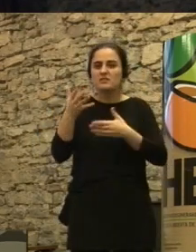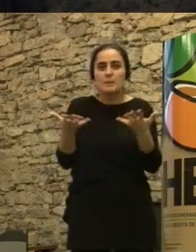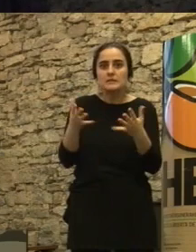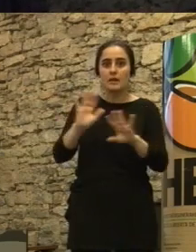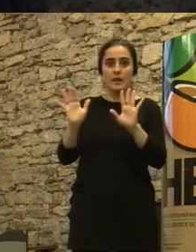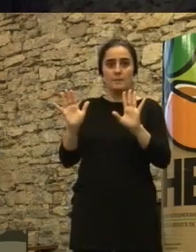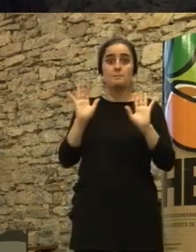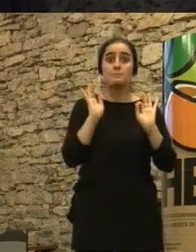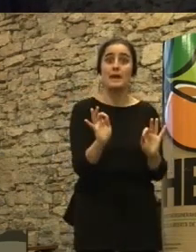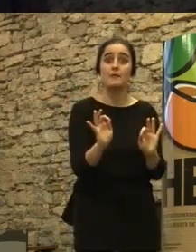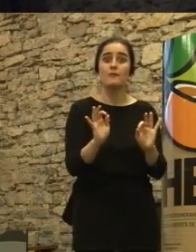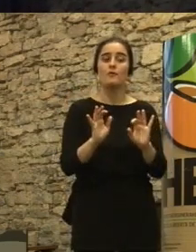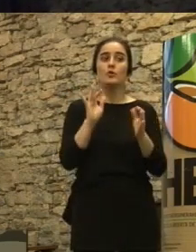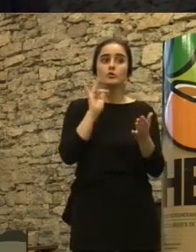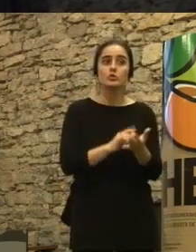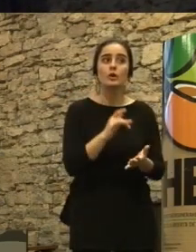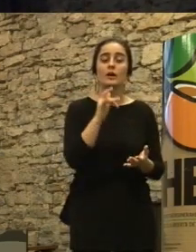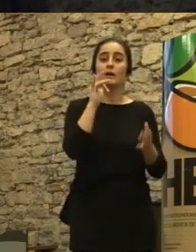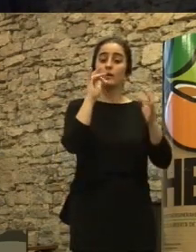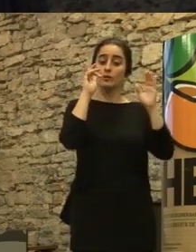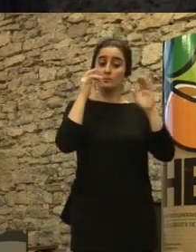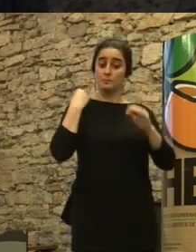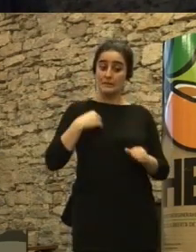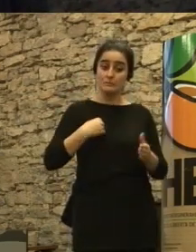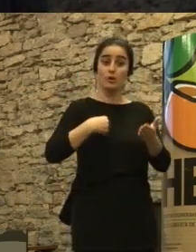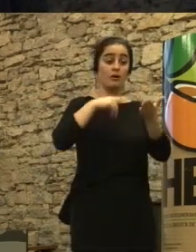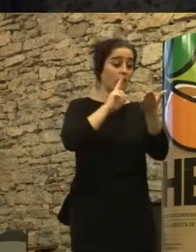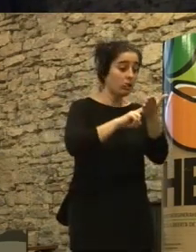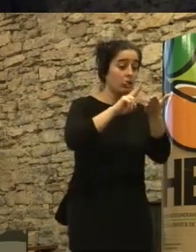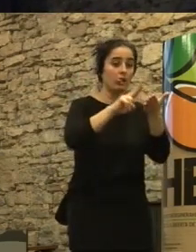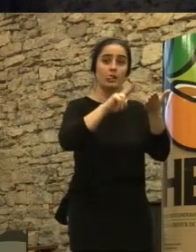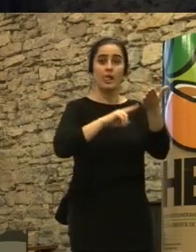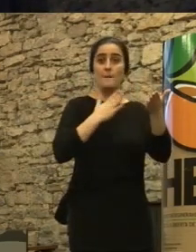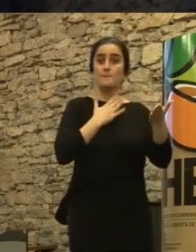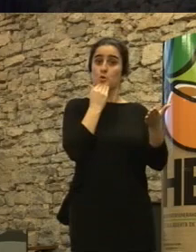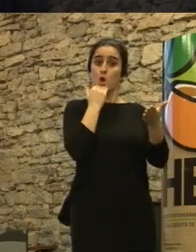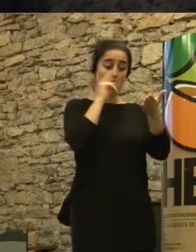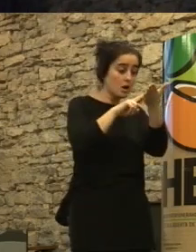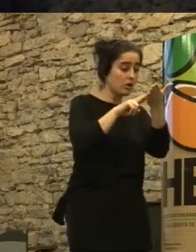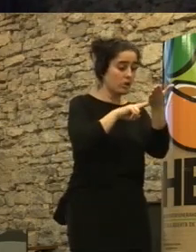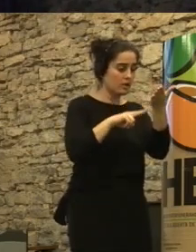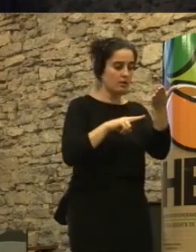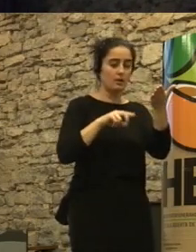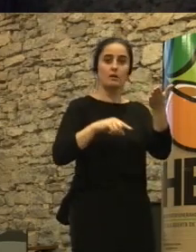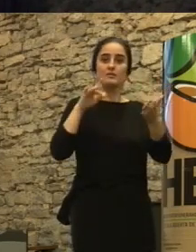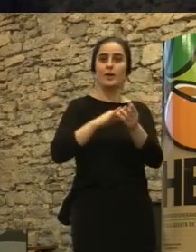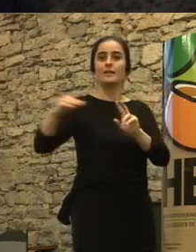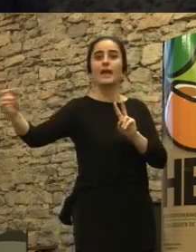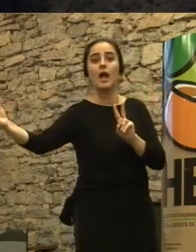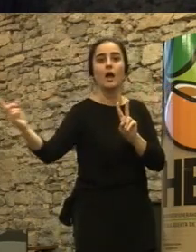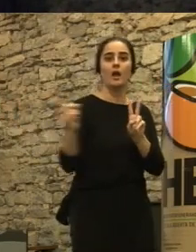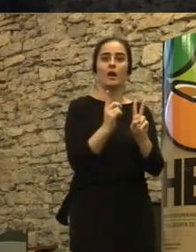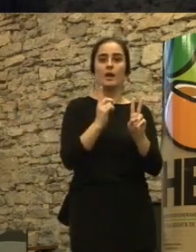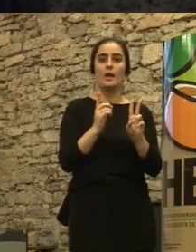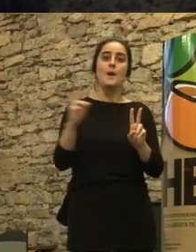pero, sí. sin embargo, en el mismo momento de estar poniendo ellos las pegatinas en su buzón, pasó por allí una